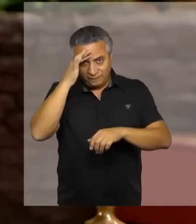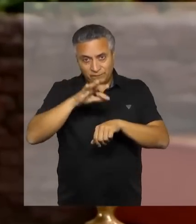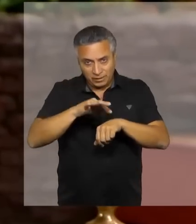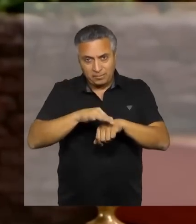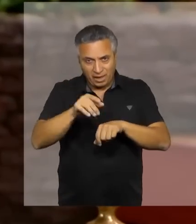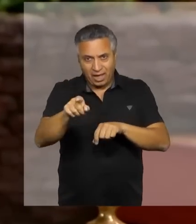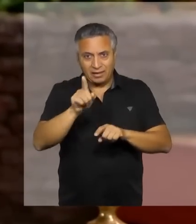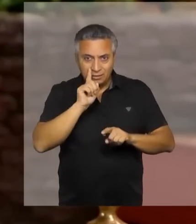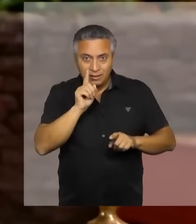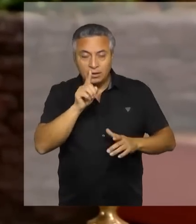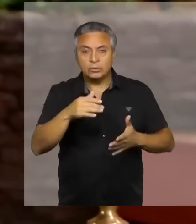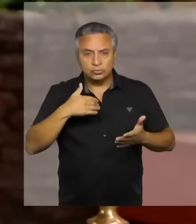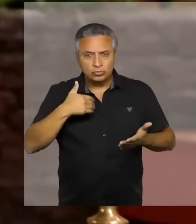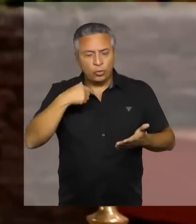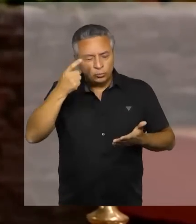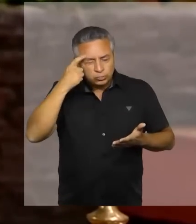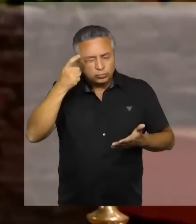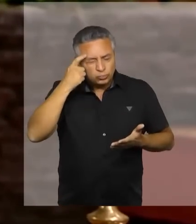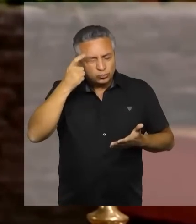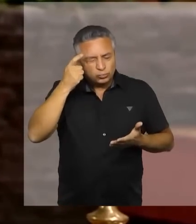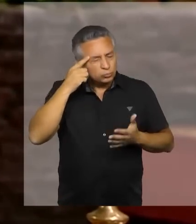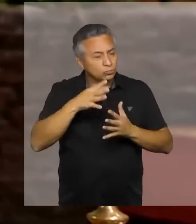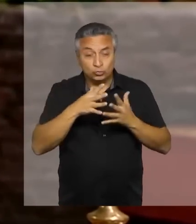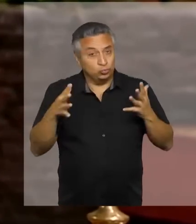y he estado pensando mucho en eso.